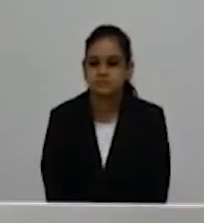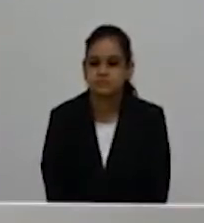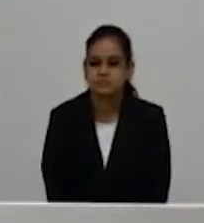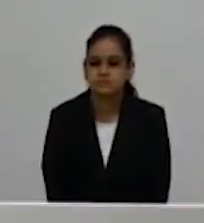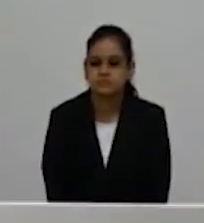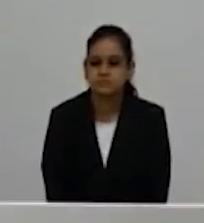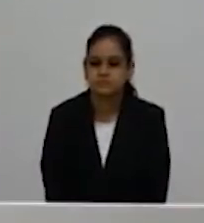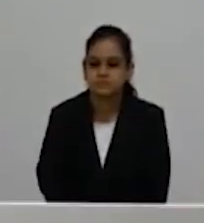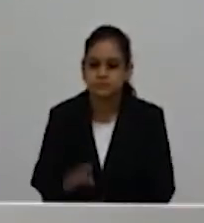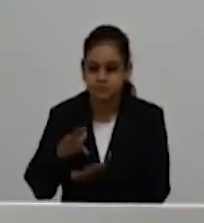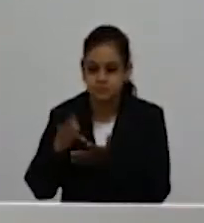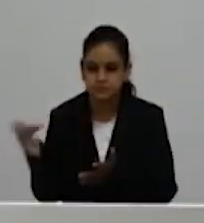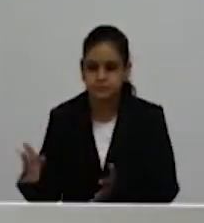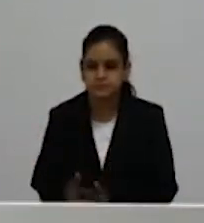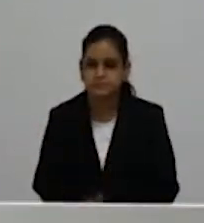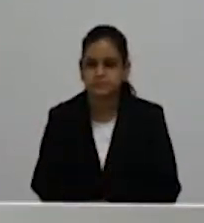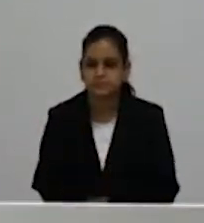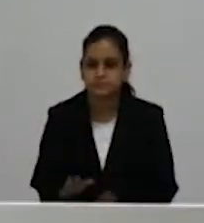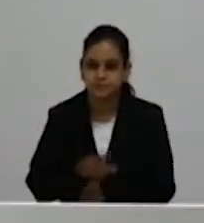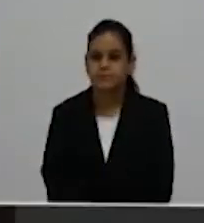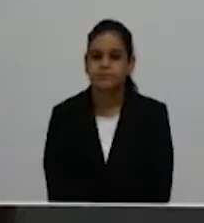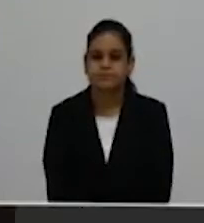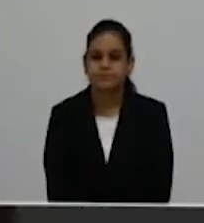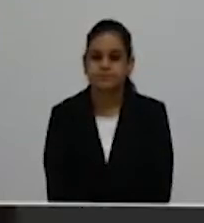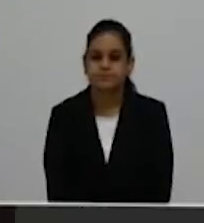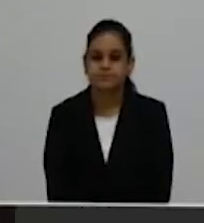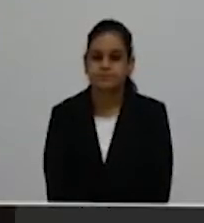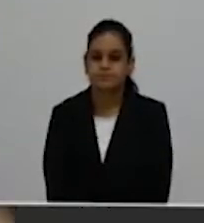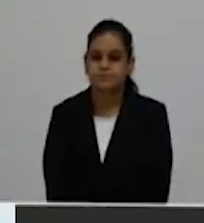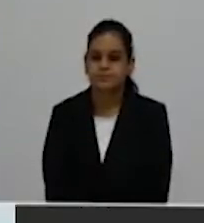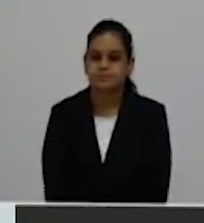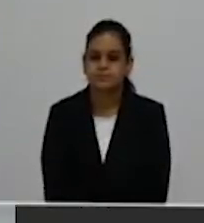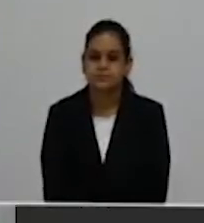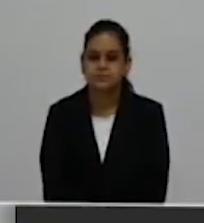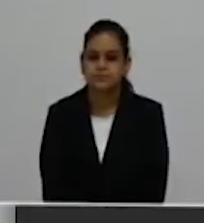para resecar informó eduardo hernández